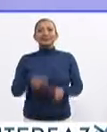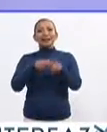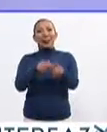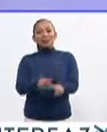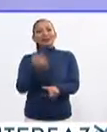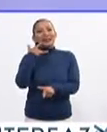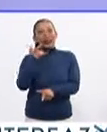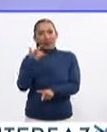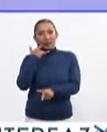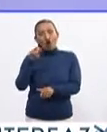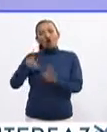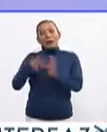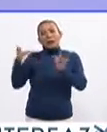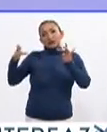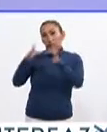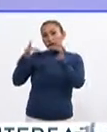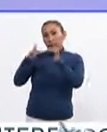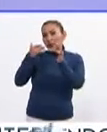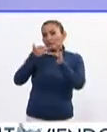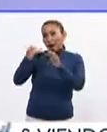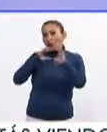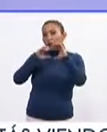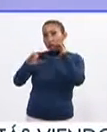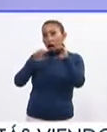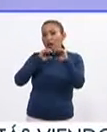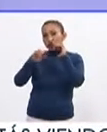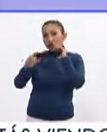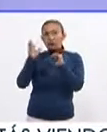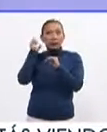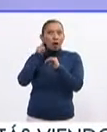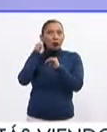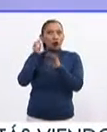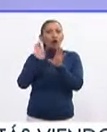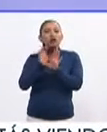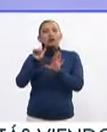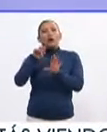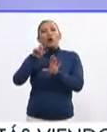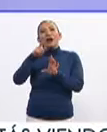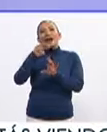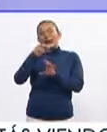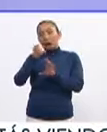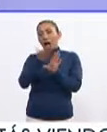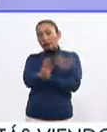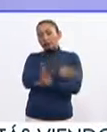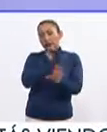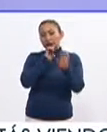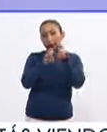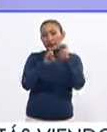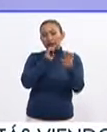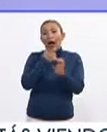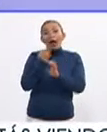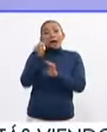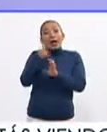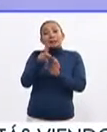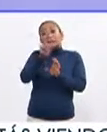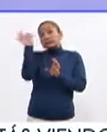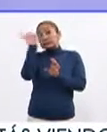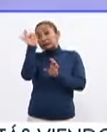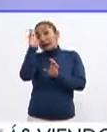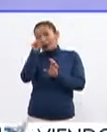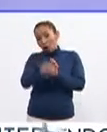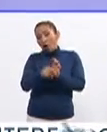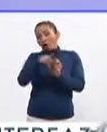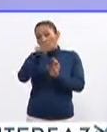Seguimos intentando establecer la buena comunicación, el buen audio con Saúl Hernández, con quien manteníamos una entrevista. Vamos a ver, si no,